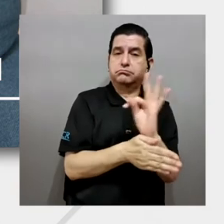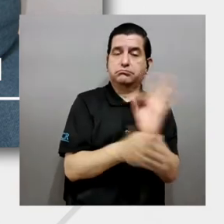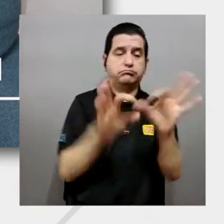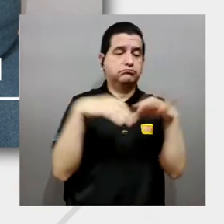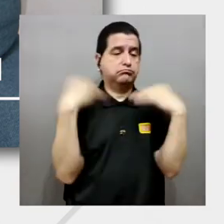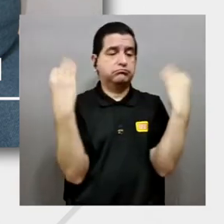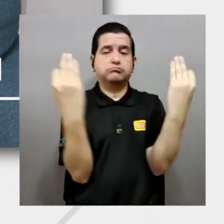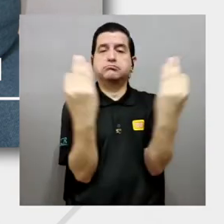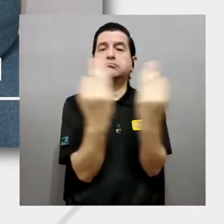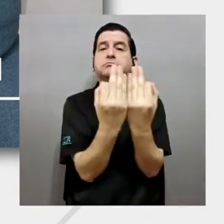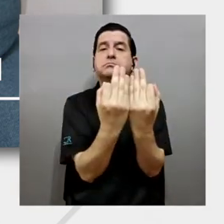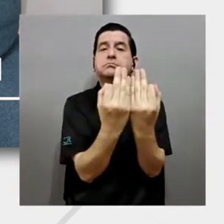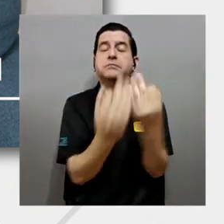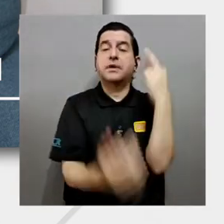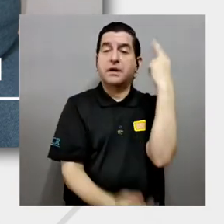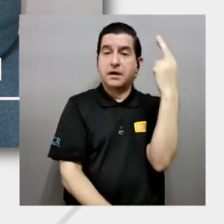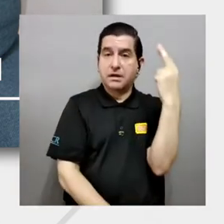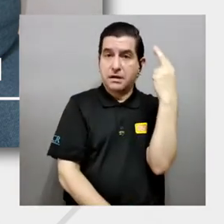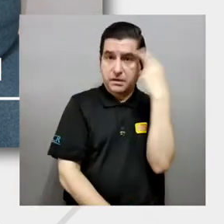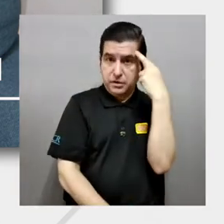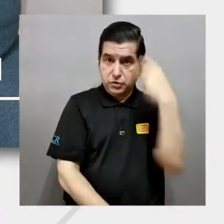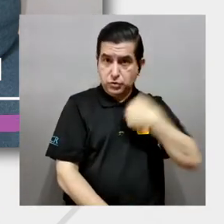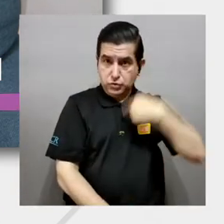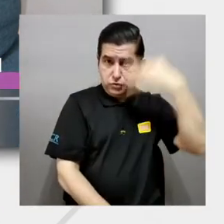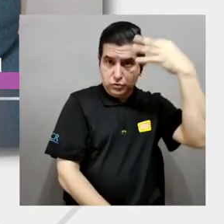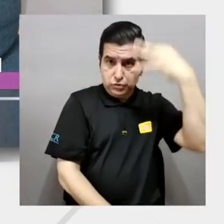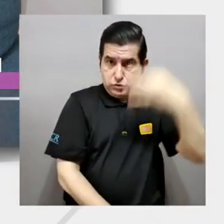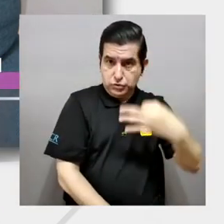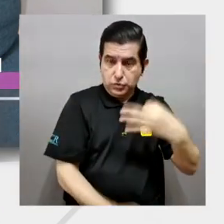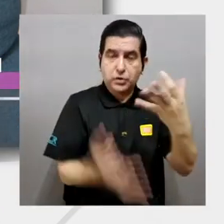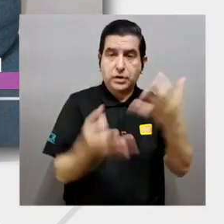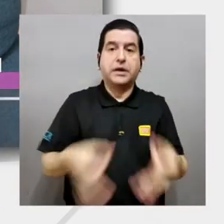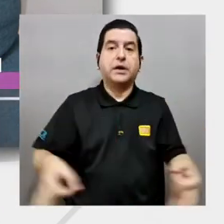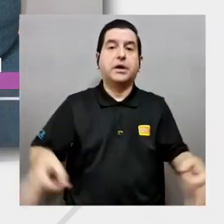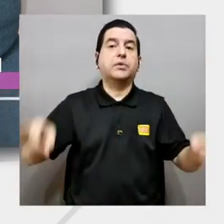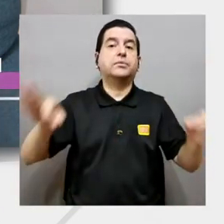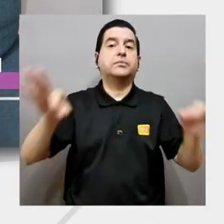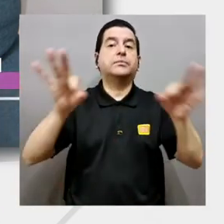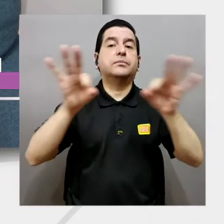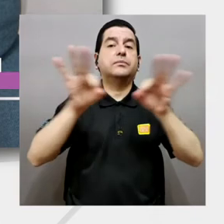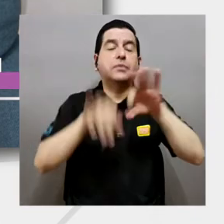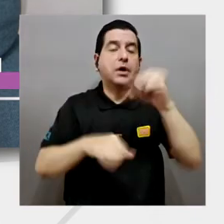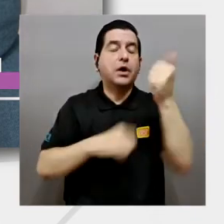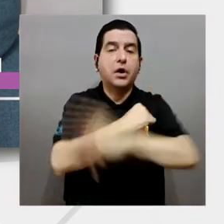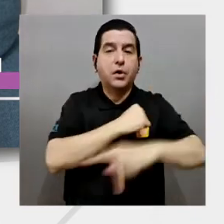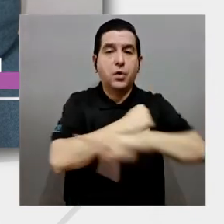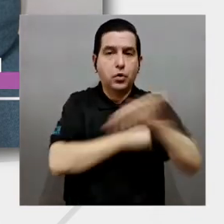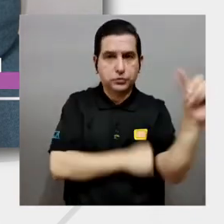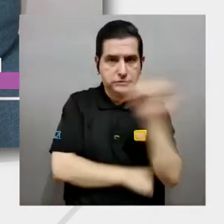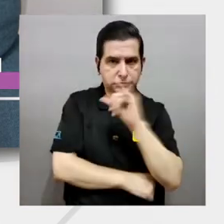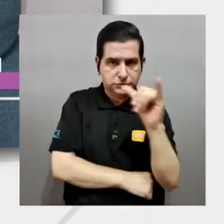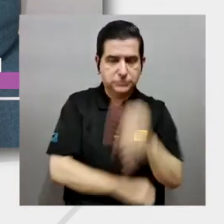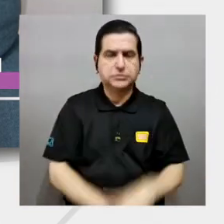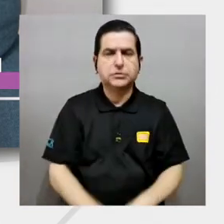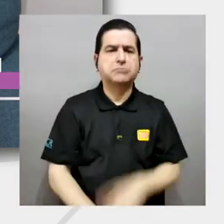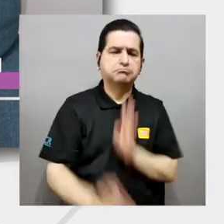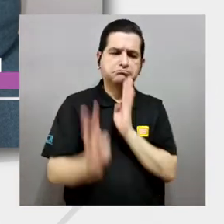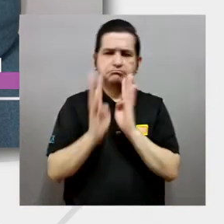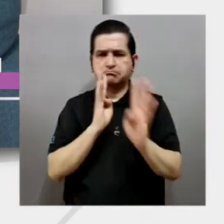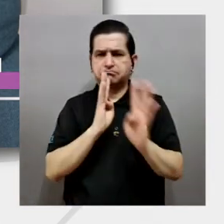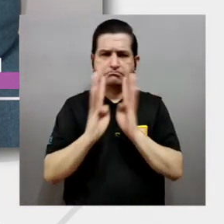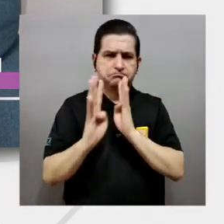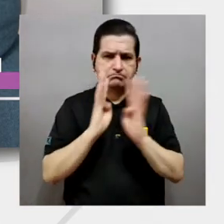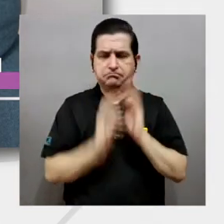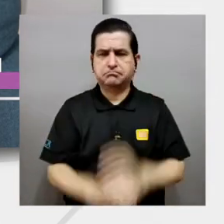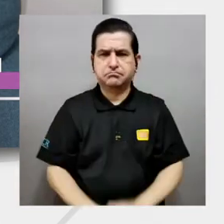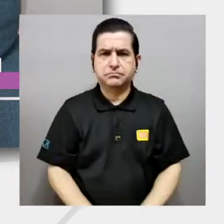los programas de televisión, en la familia. Por eso yo creo que es muy importante que en otros países